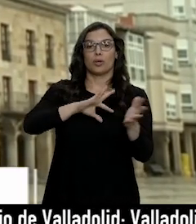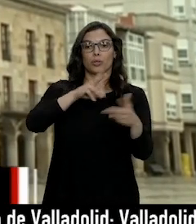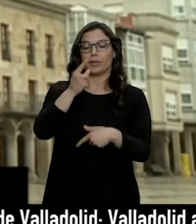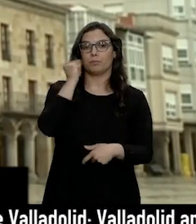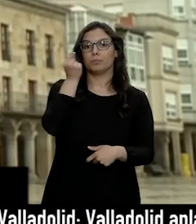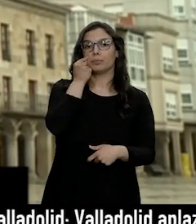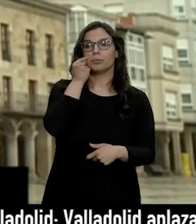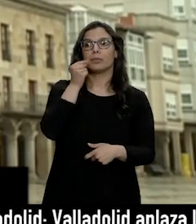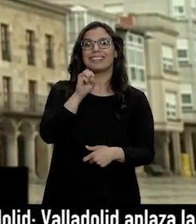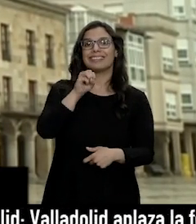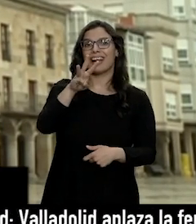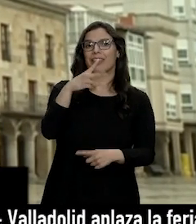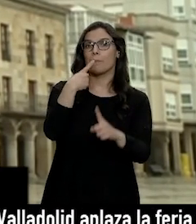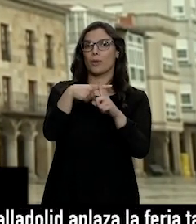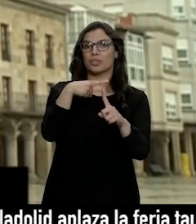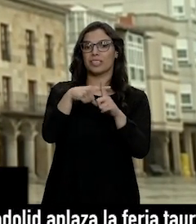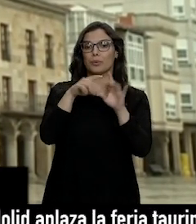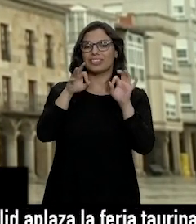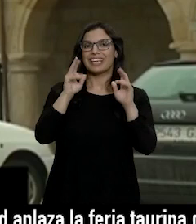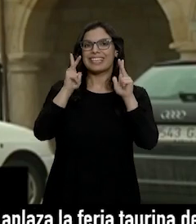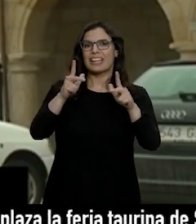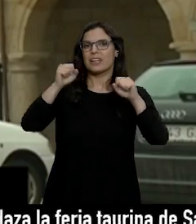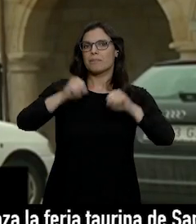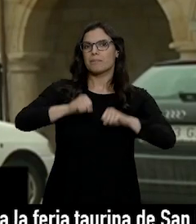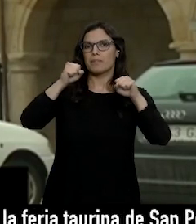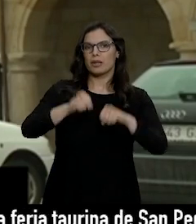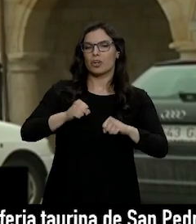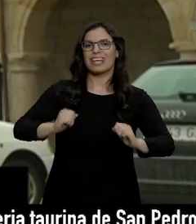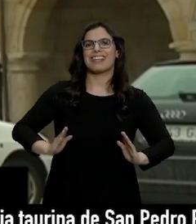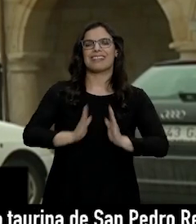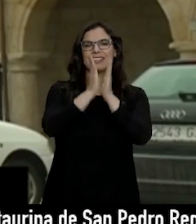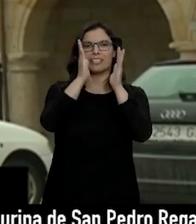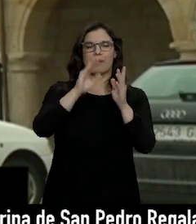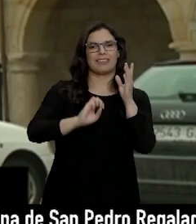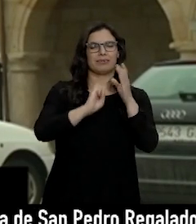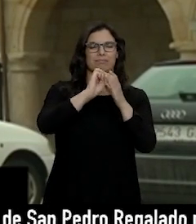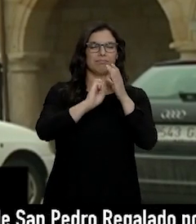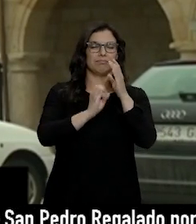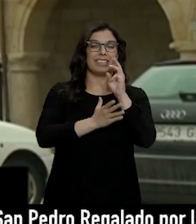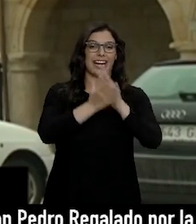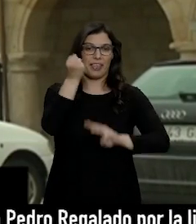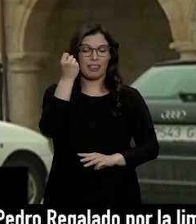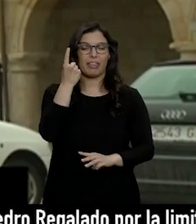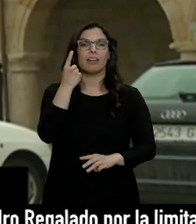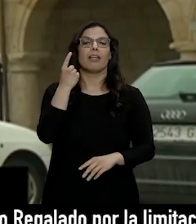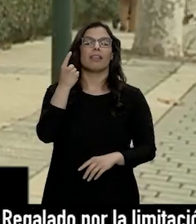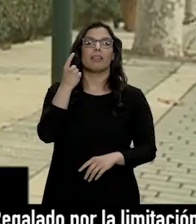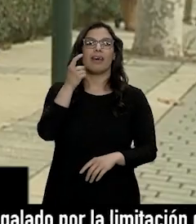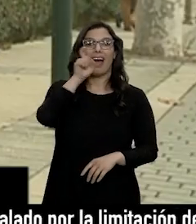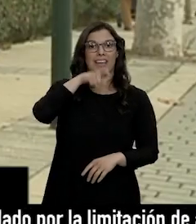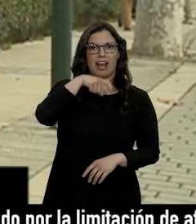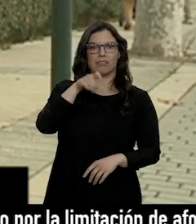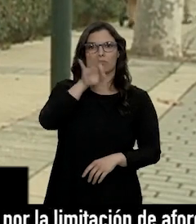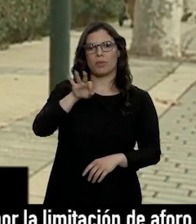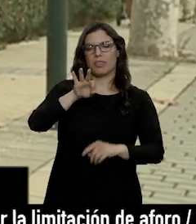han registrado 13 positivos en la residencia de mayores Santísima Trinidad de Aguilar de Campoo, en Palencia, un centro en el que